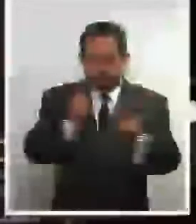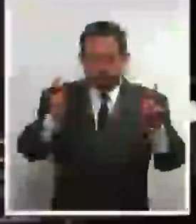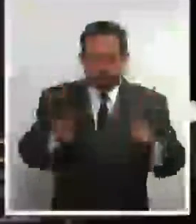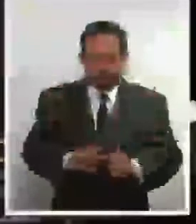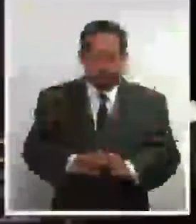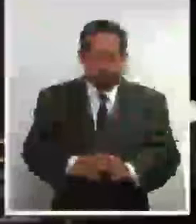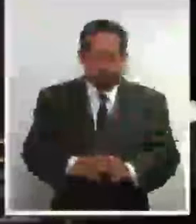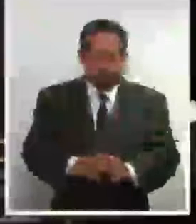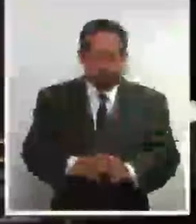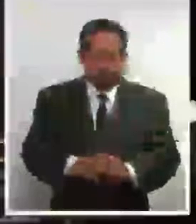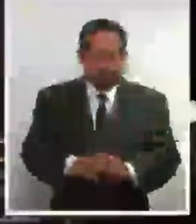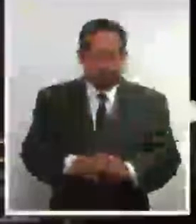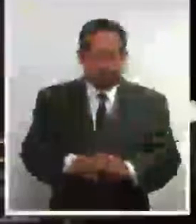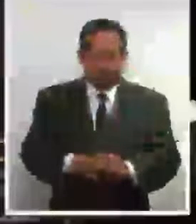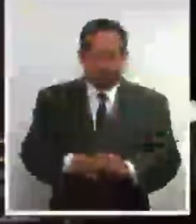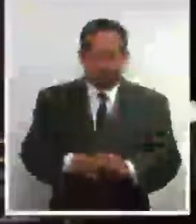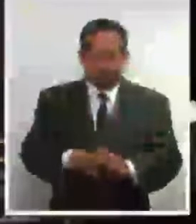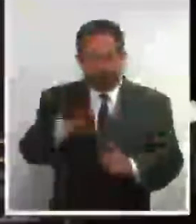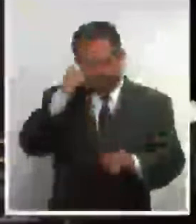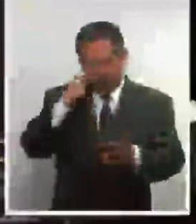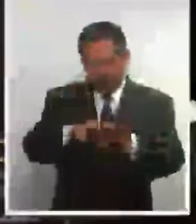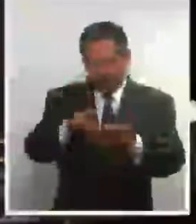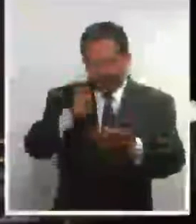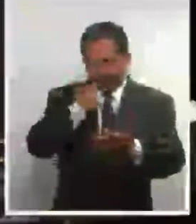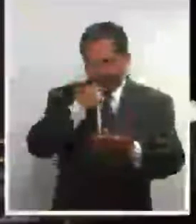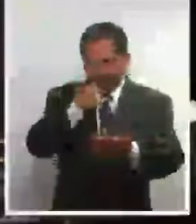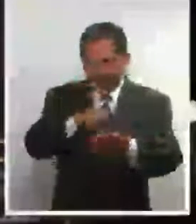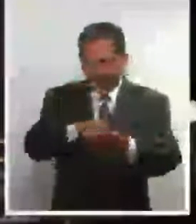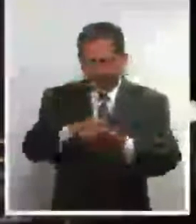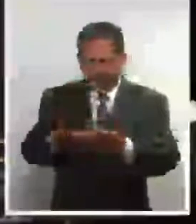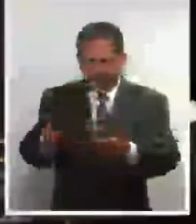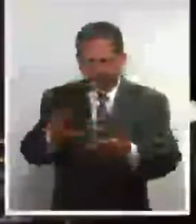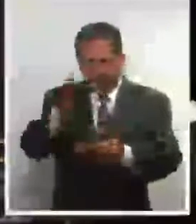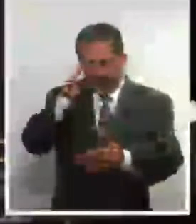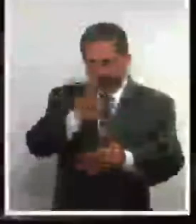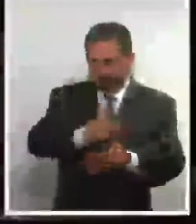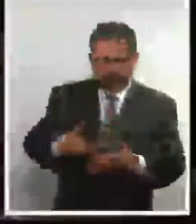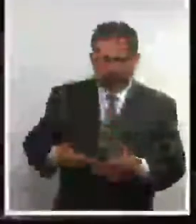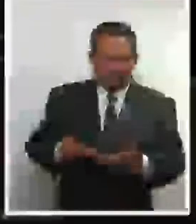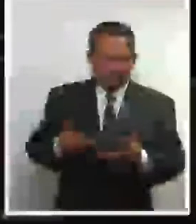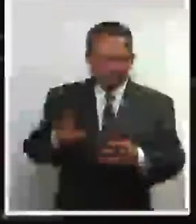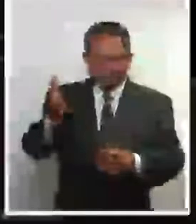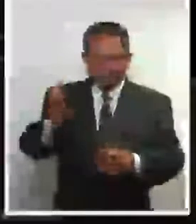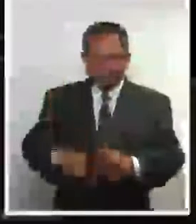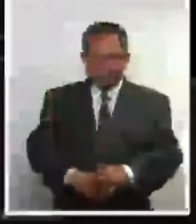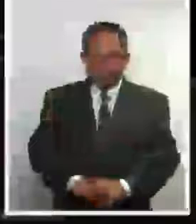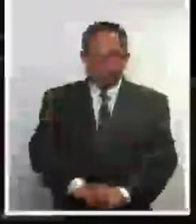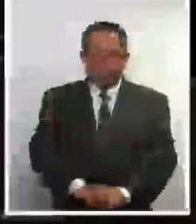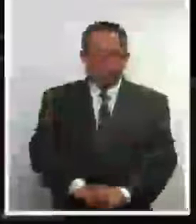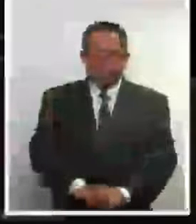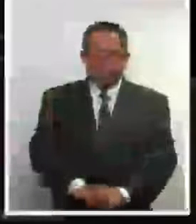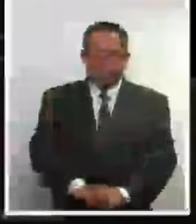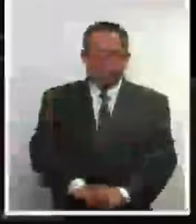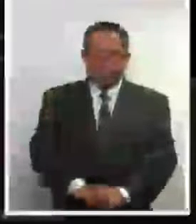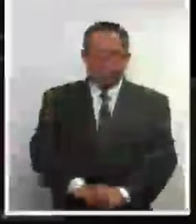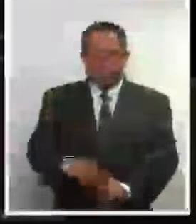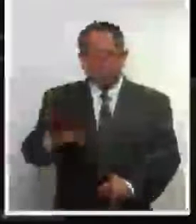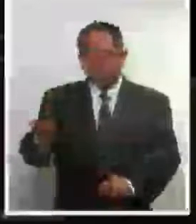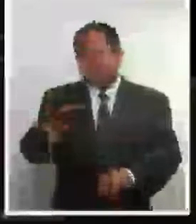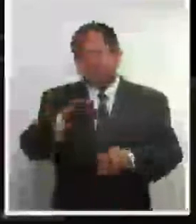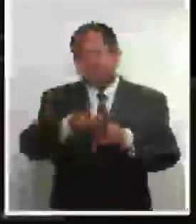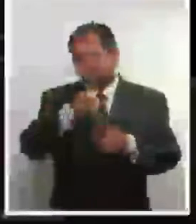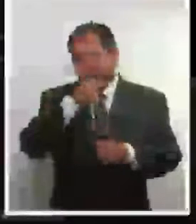libertades. Creo que ahí algo le falta, señor presidente. Efectivamente. Consulte en